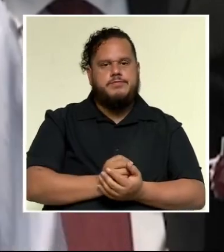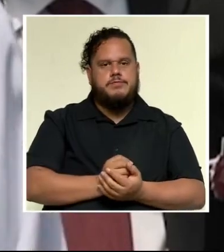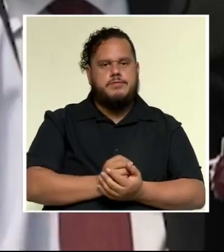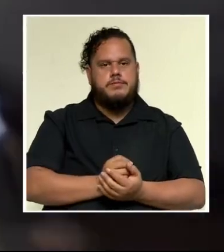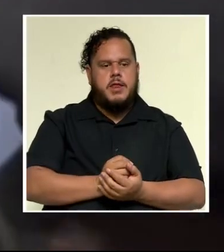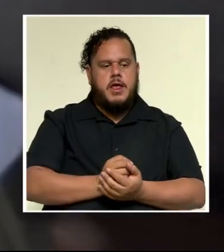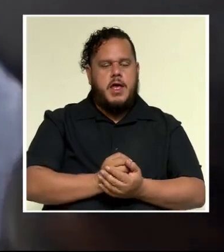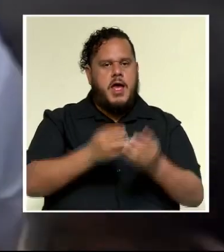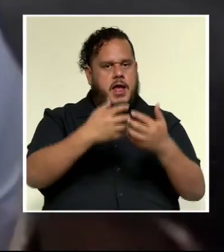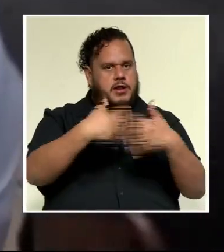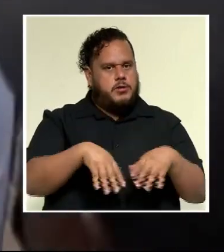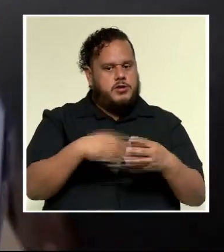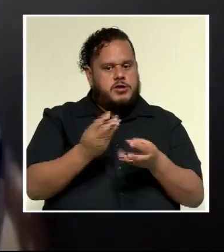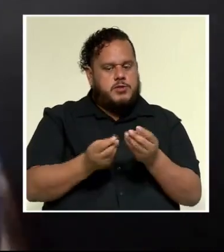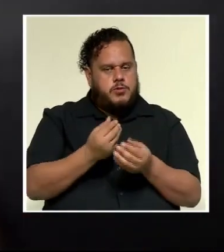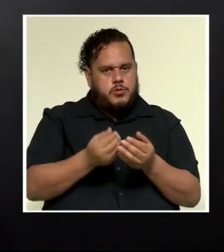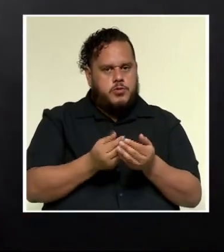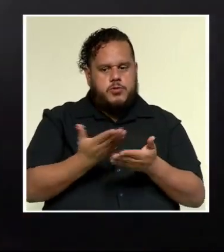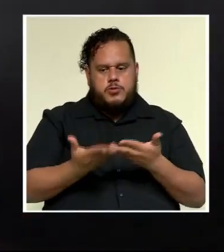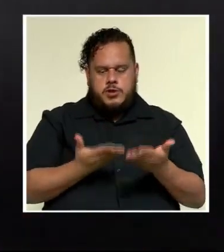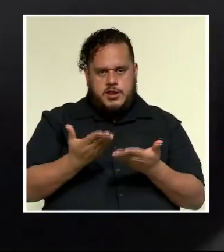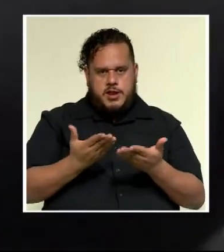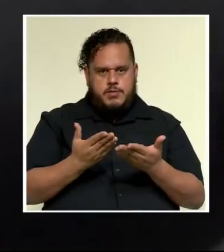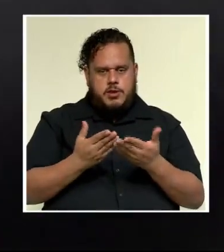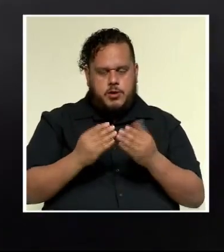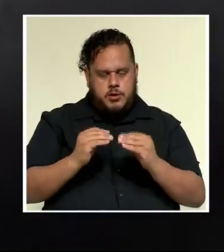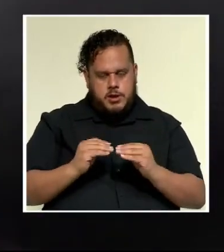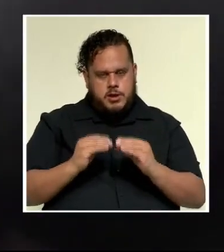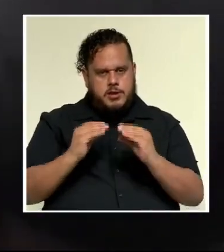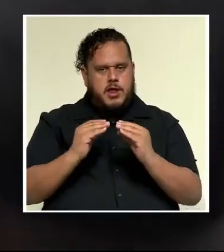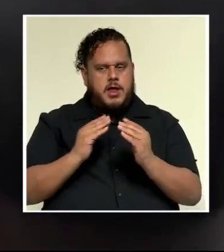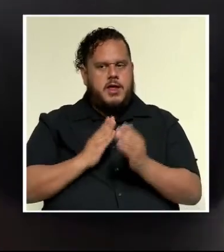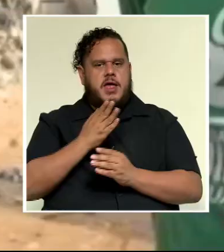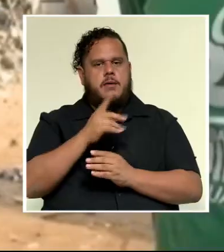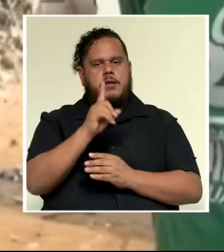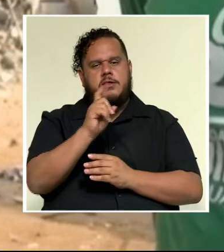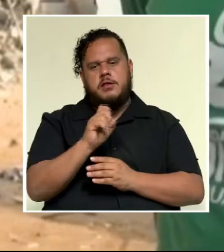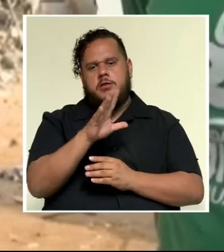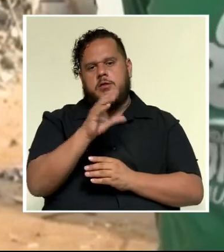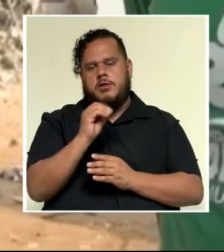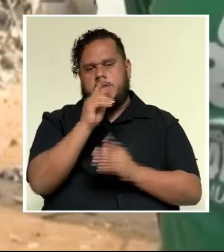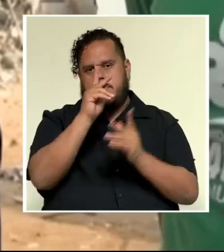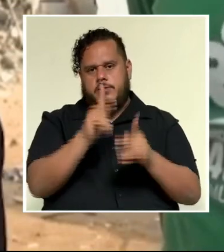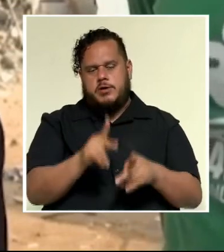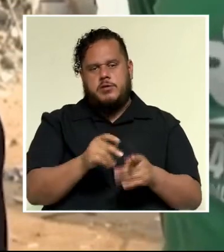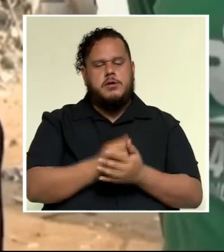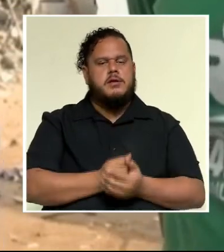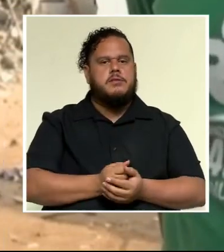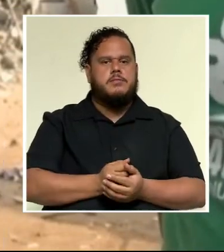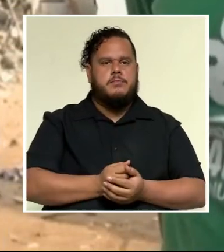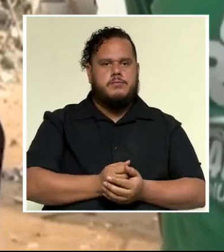El derrumbe se produjo durante el servicio vespertino de la iglesia al que asistían unas 150 personas.